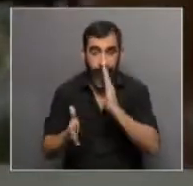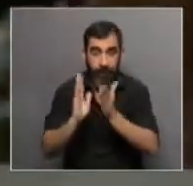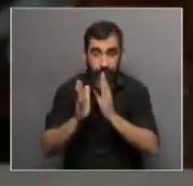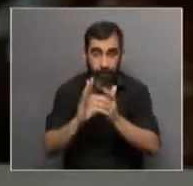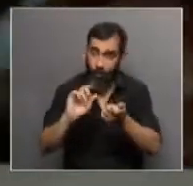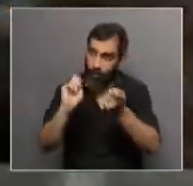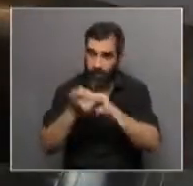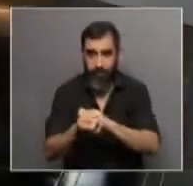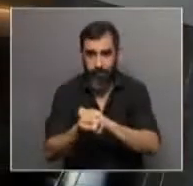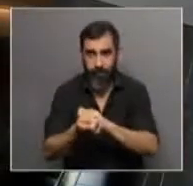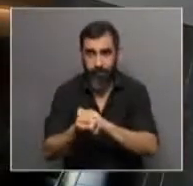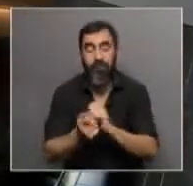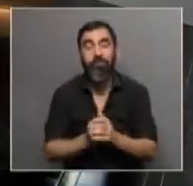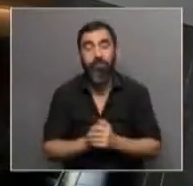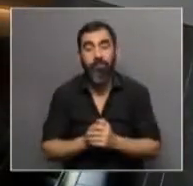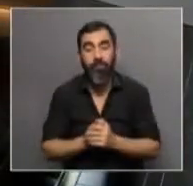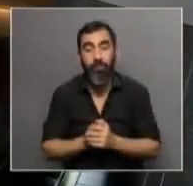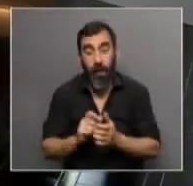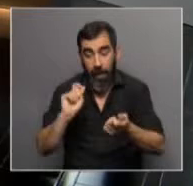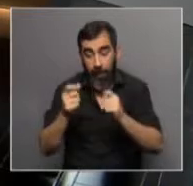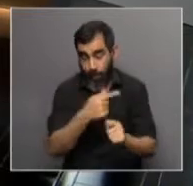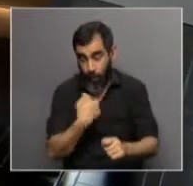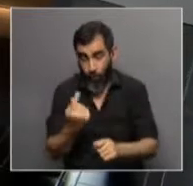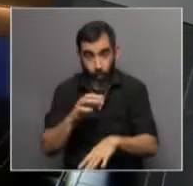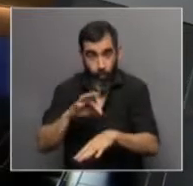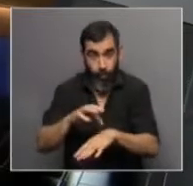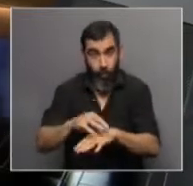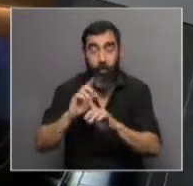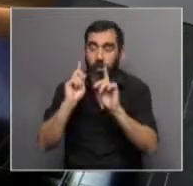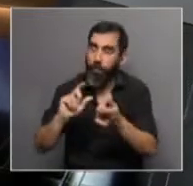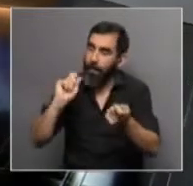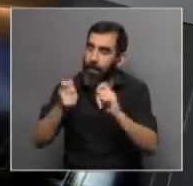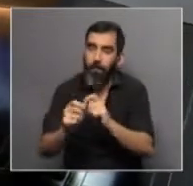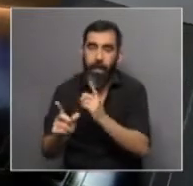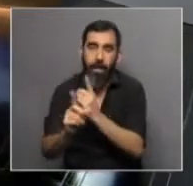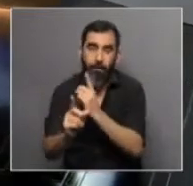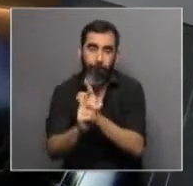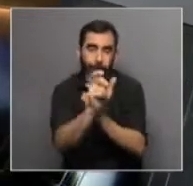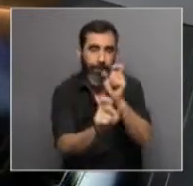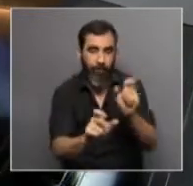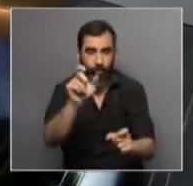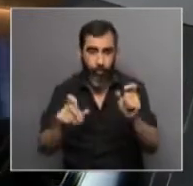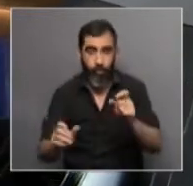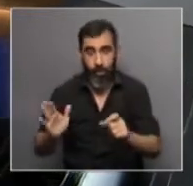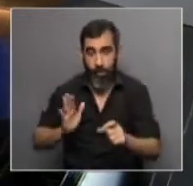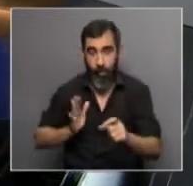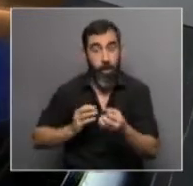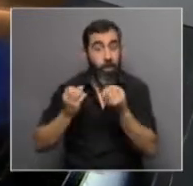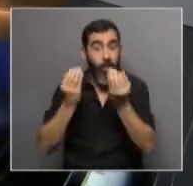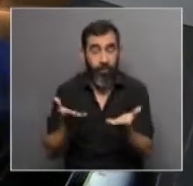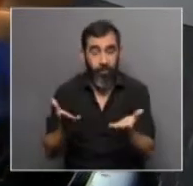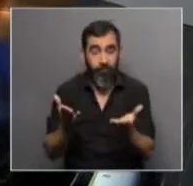tratamiento. Y nos cambió a nosotros y les cambió sobre todo a las pacientes, porque el hecho de